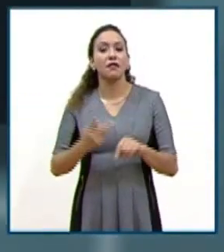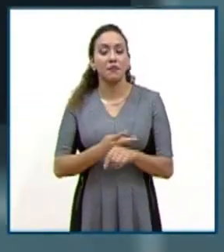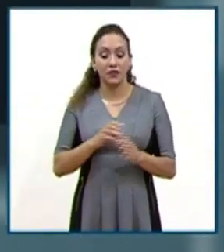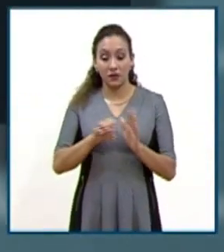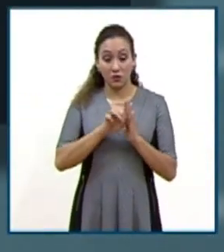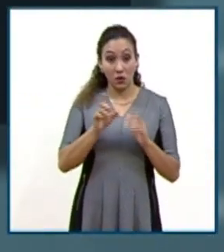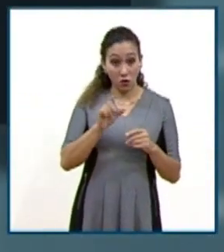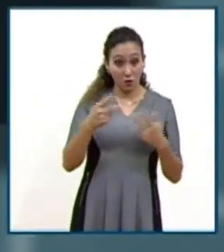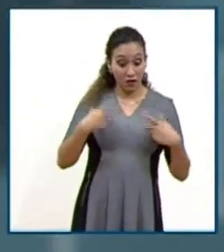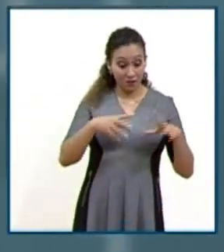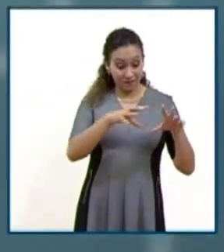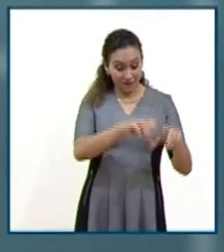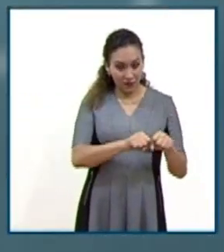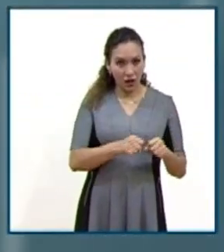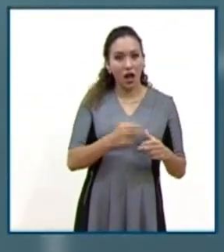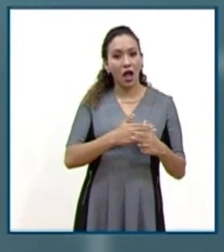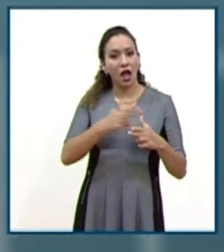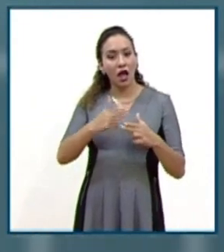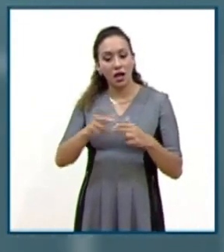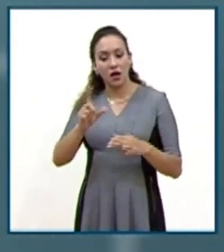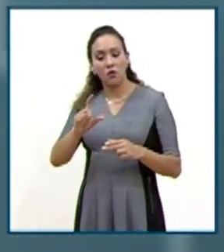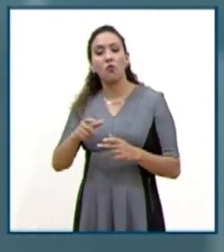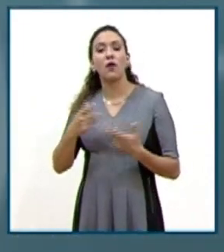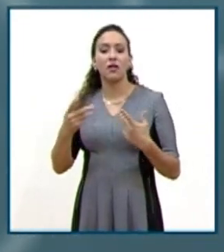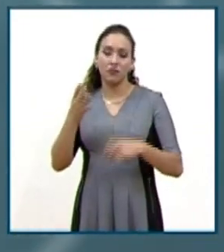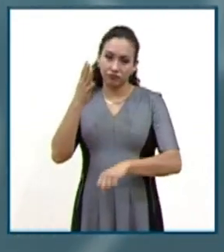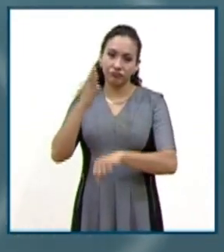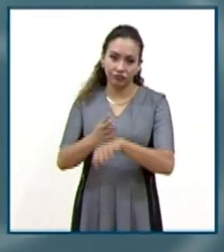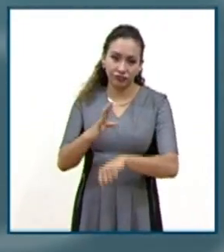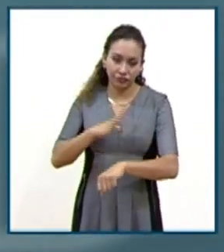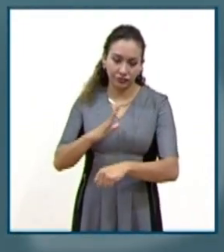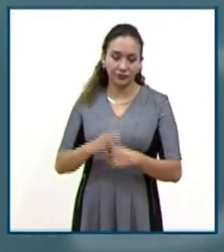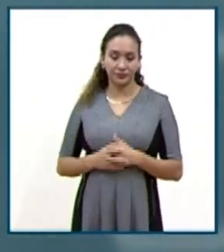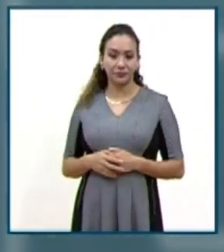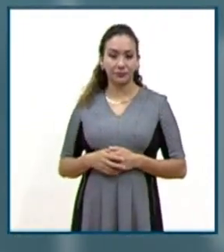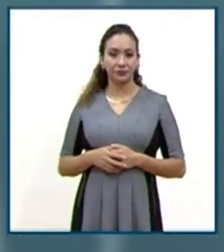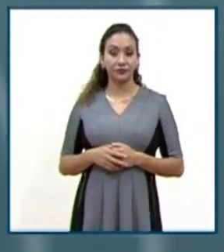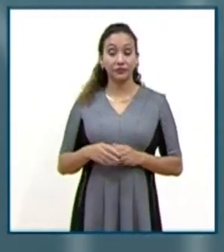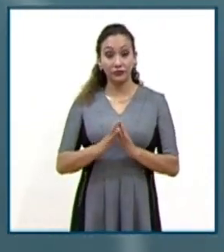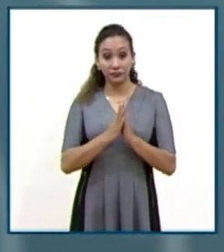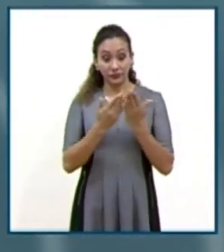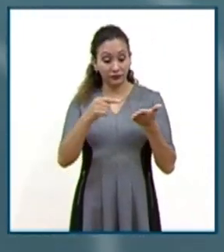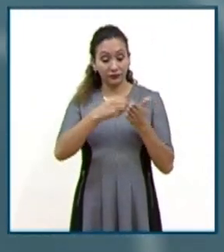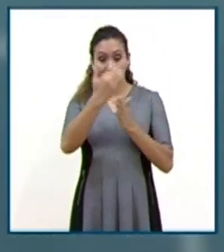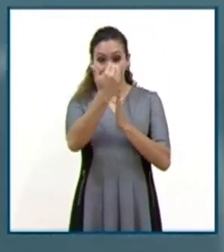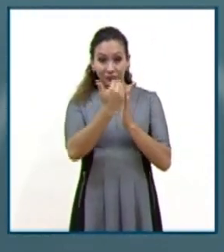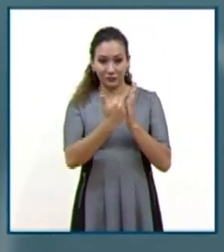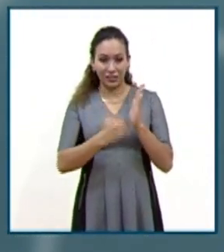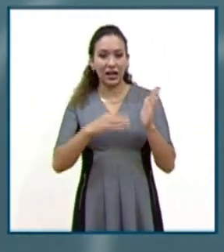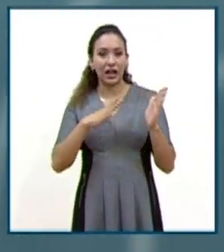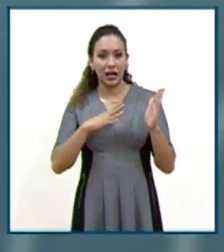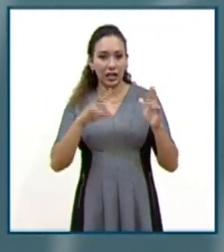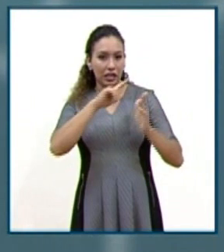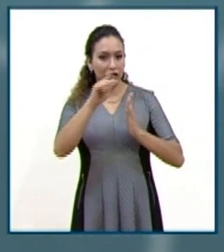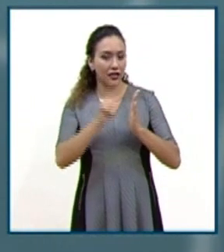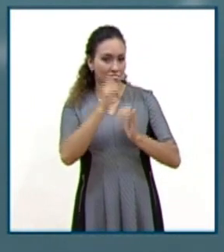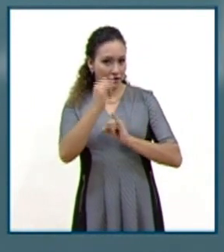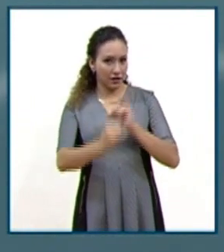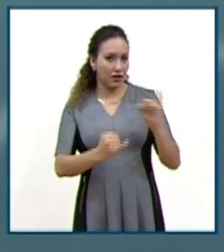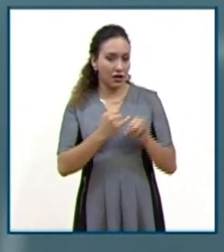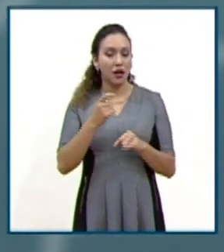modificara. Además, invalidó el artículo 54, numeral 1, fracciones primera y segunda, que preveían que para anular una elección